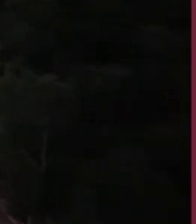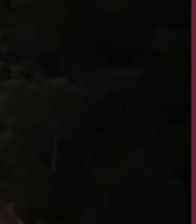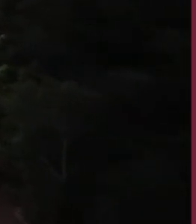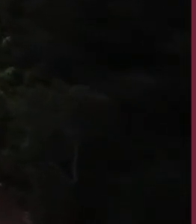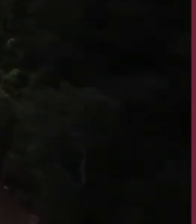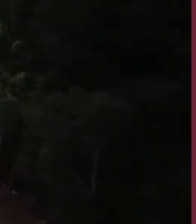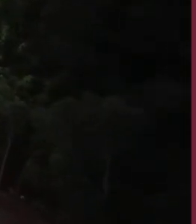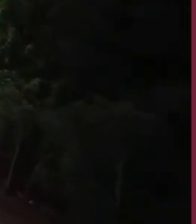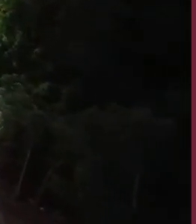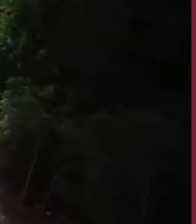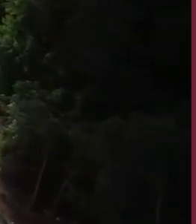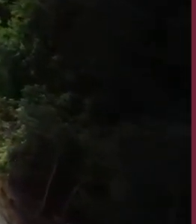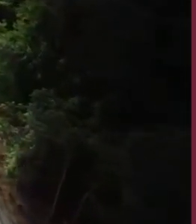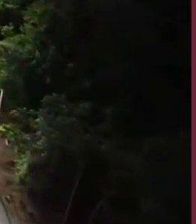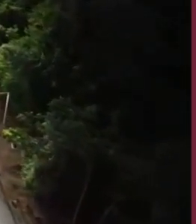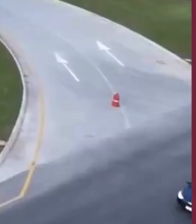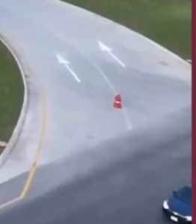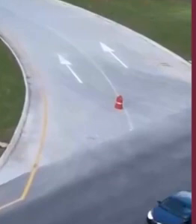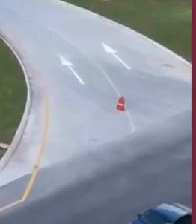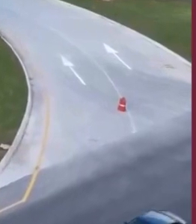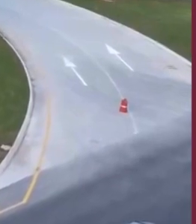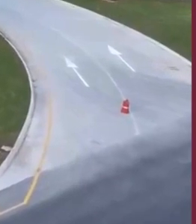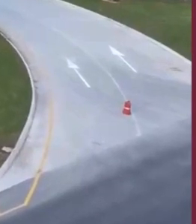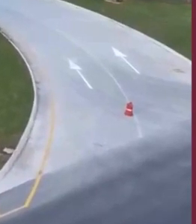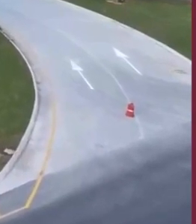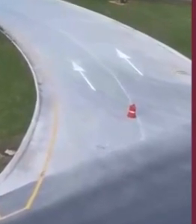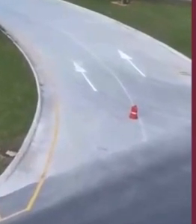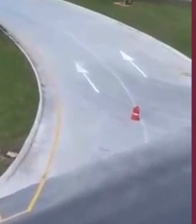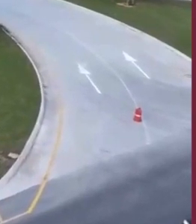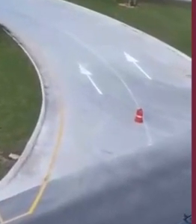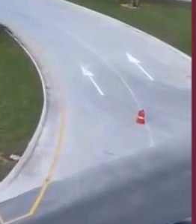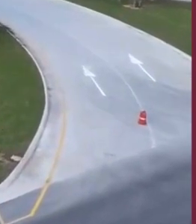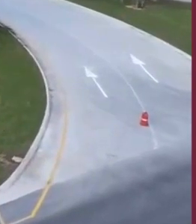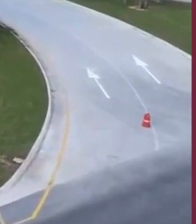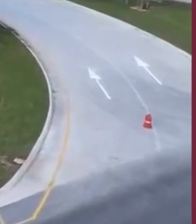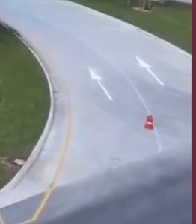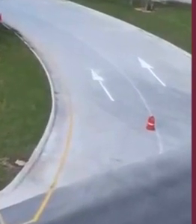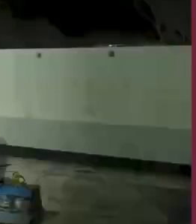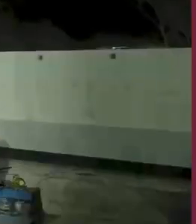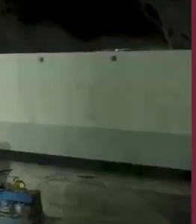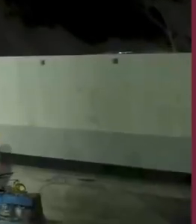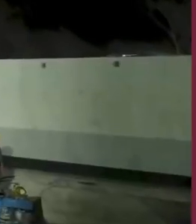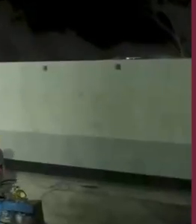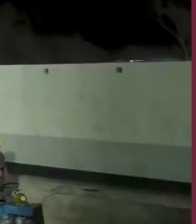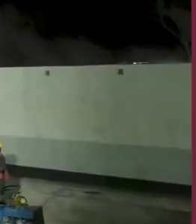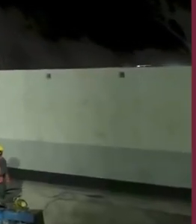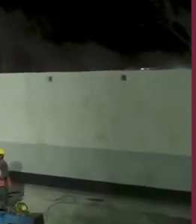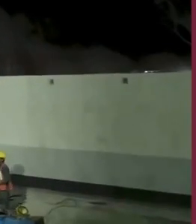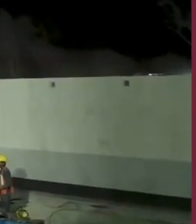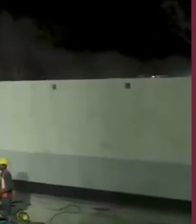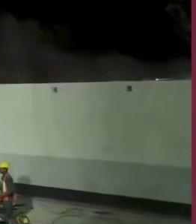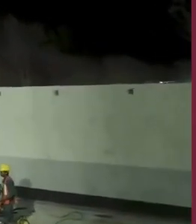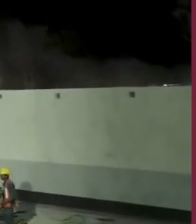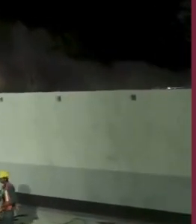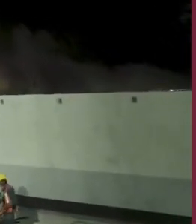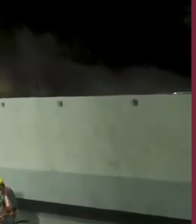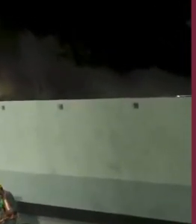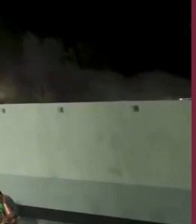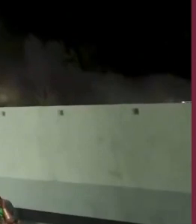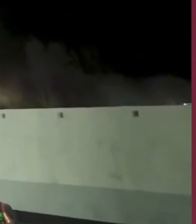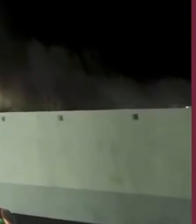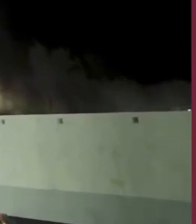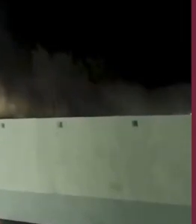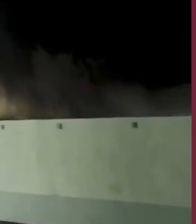12.5 kilómetros para conectarlo con la carretera federal 307. Los trabajos de construcción iniciaron